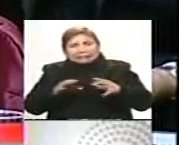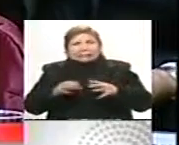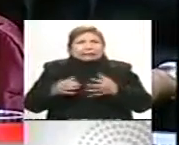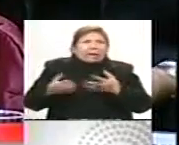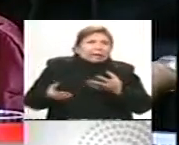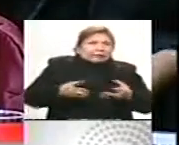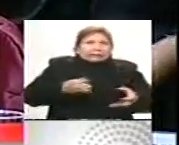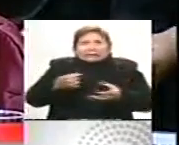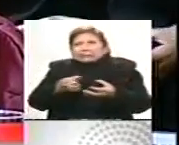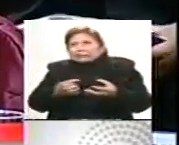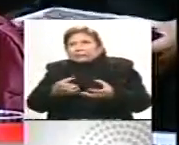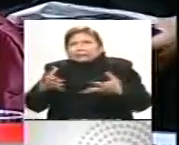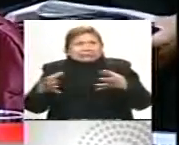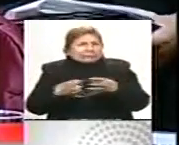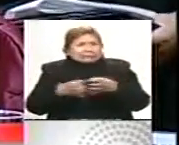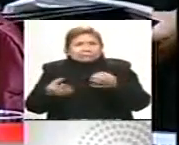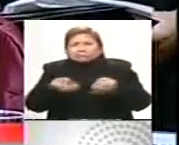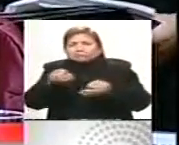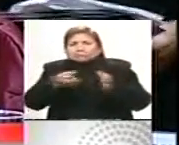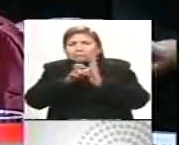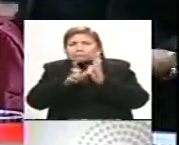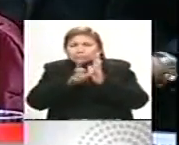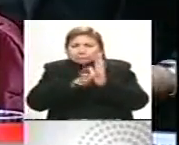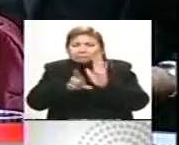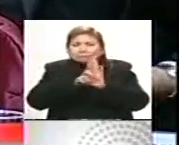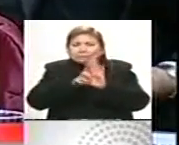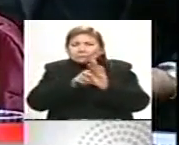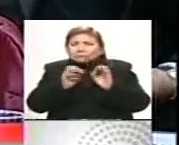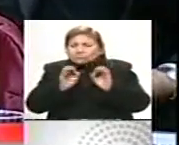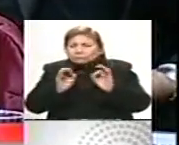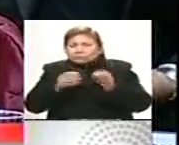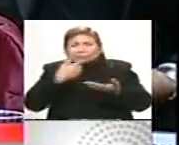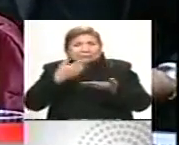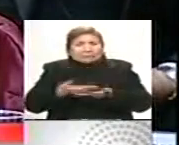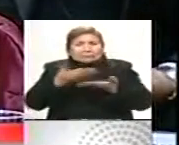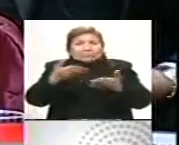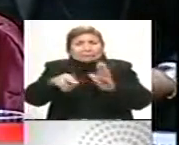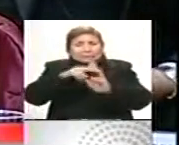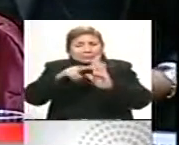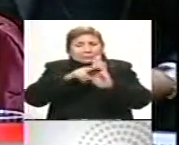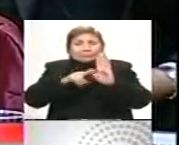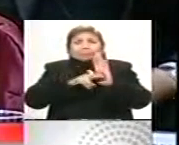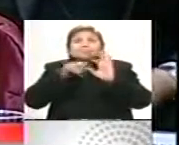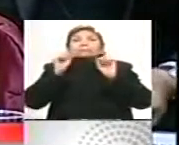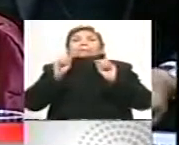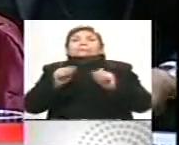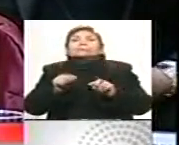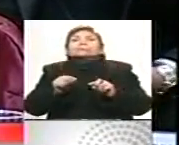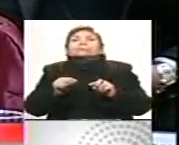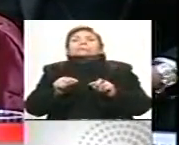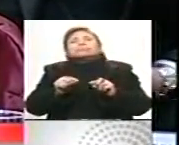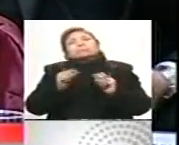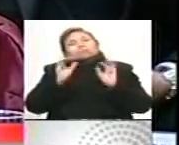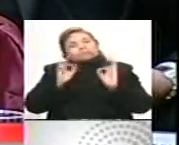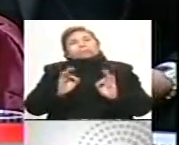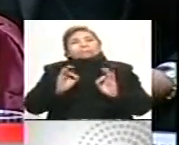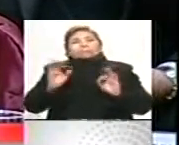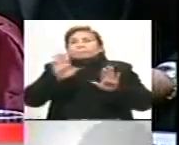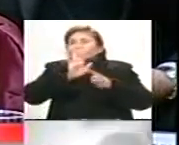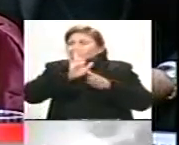es el acto legislativo. Y la razón de ser, de dar normas, es justamente evitar los